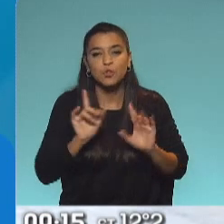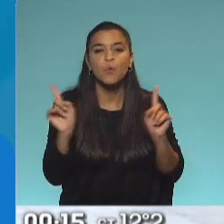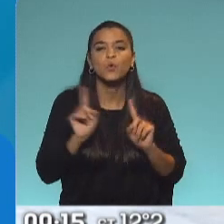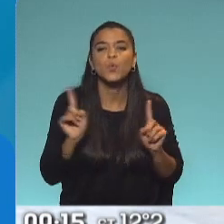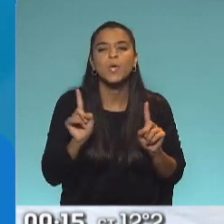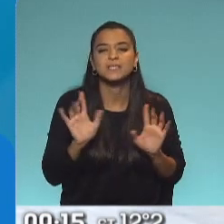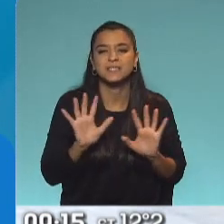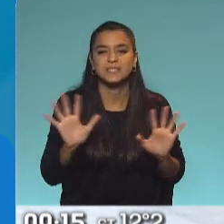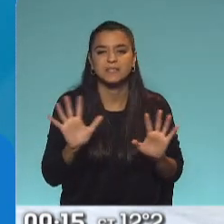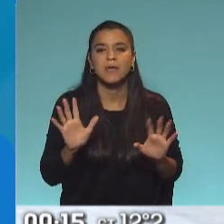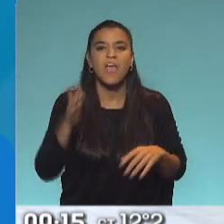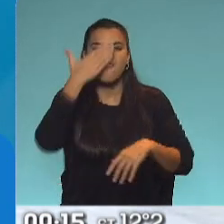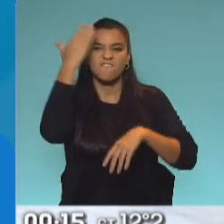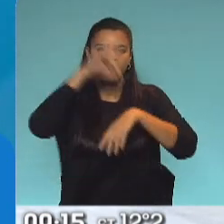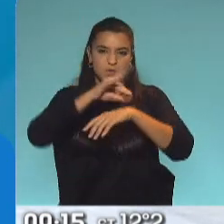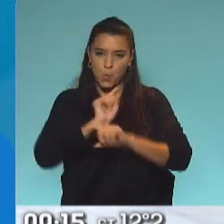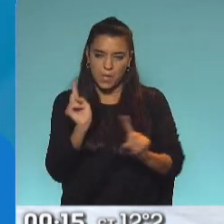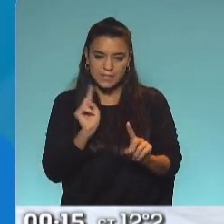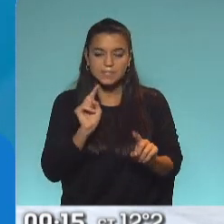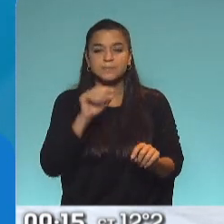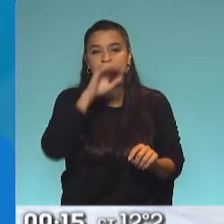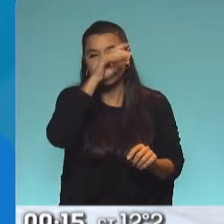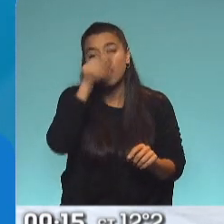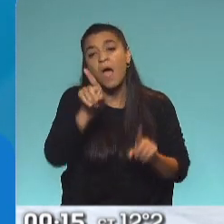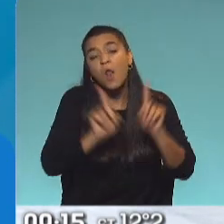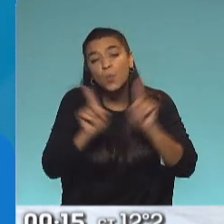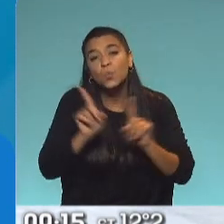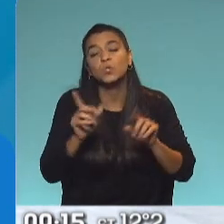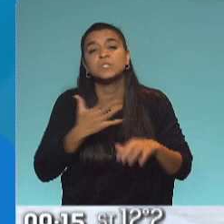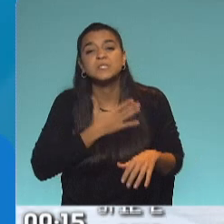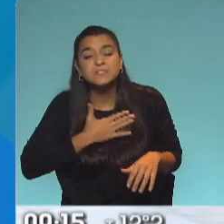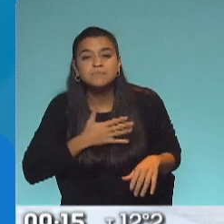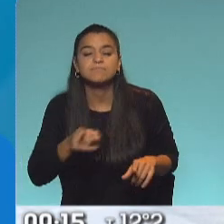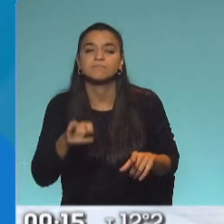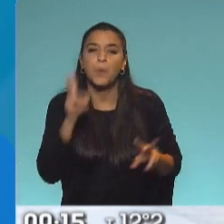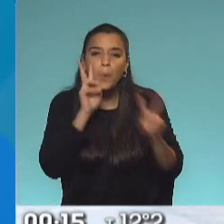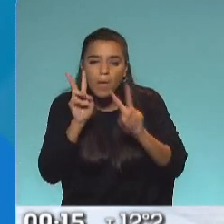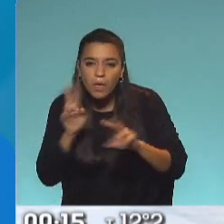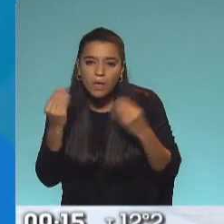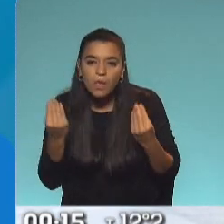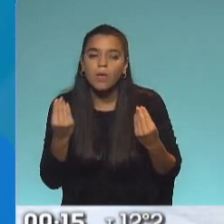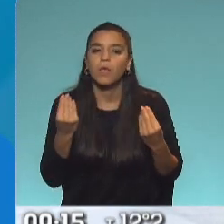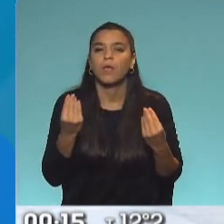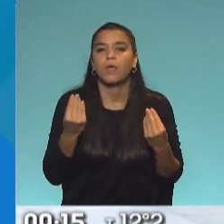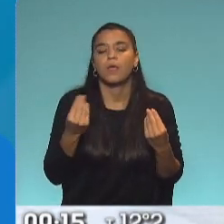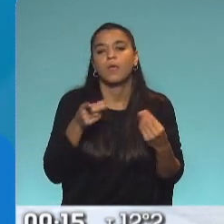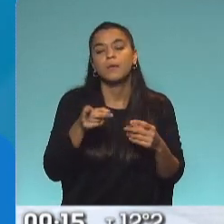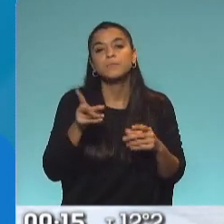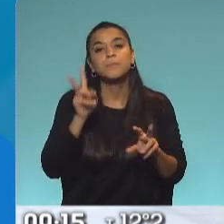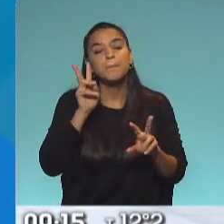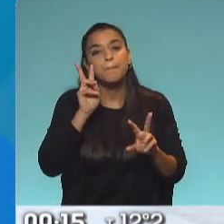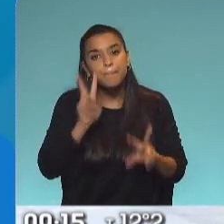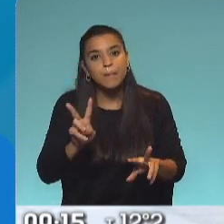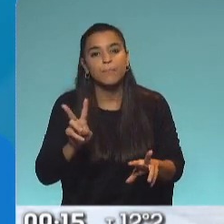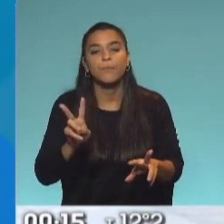se pueden considerar patologías de algunos sentimientos que se observan con bastante frecuencia presencia